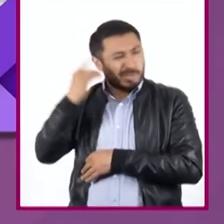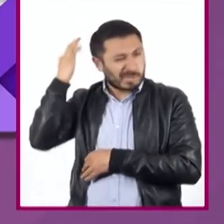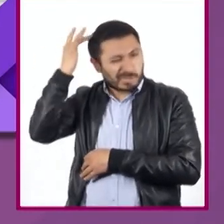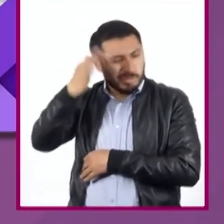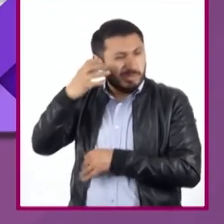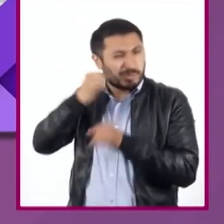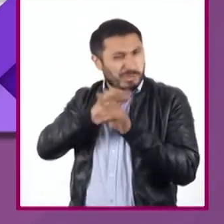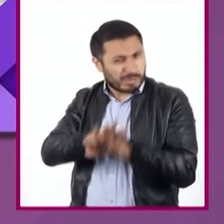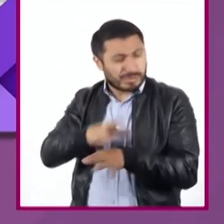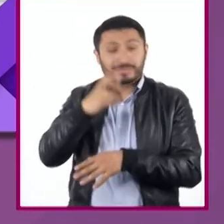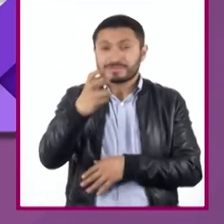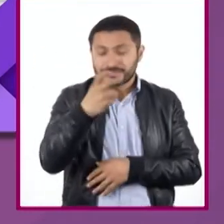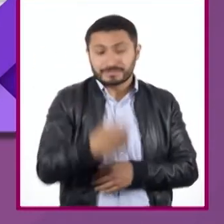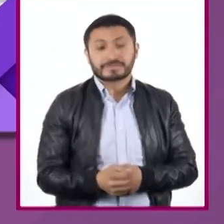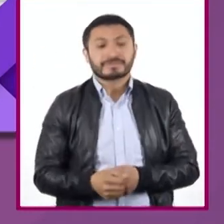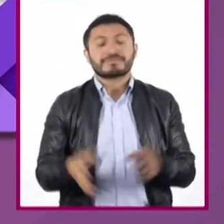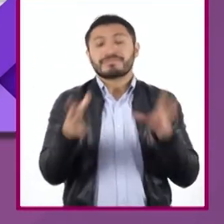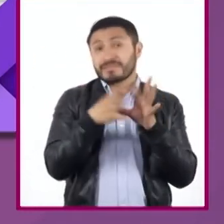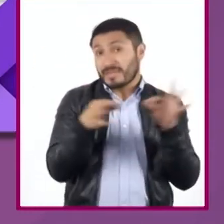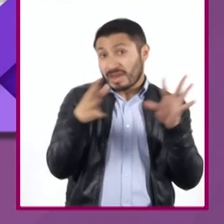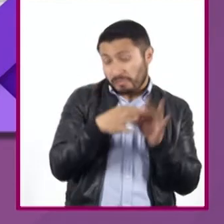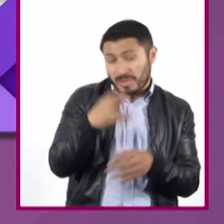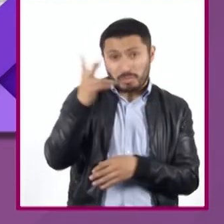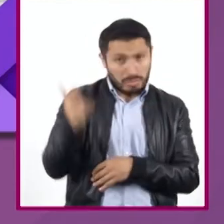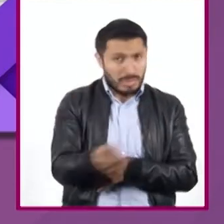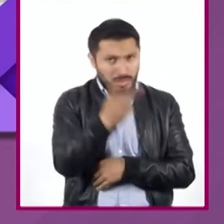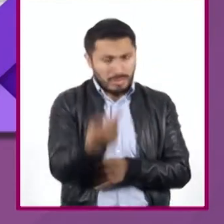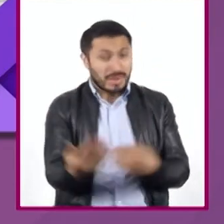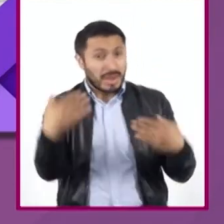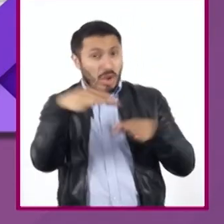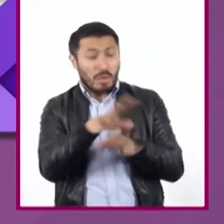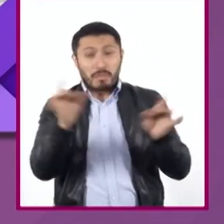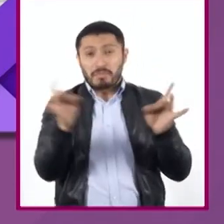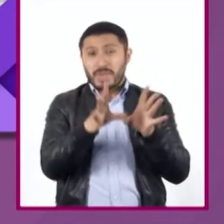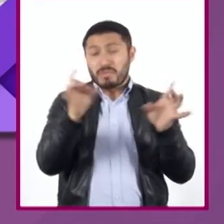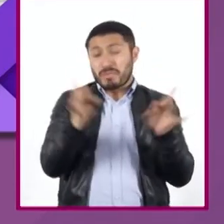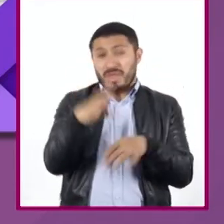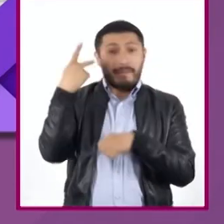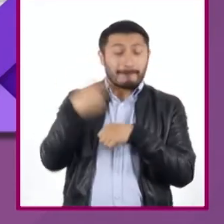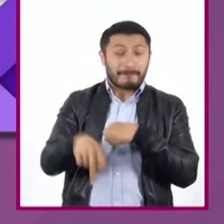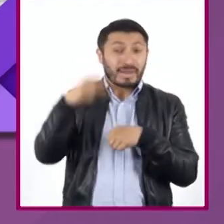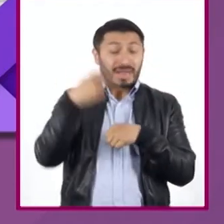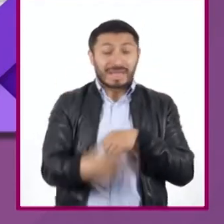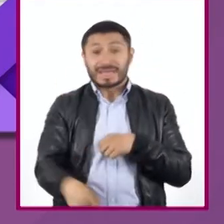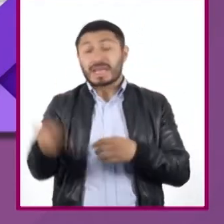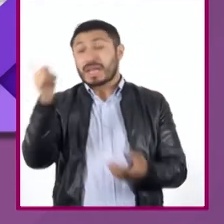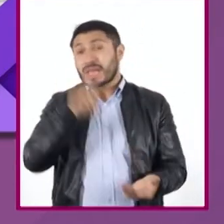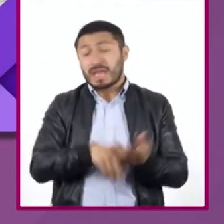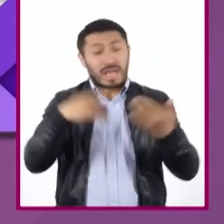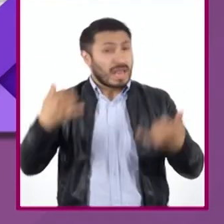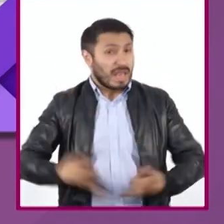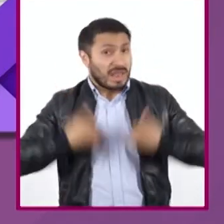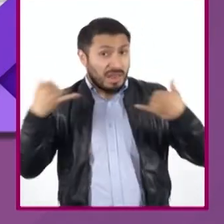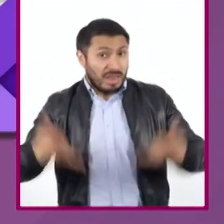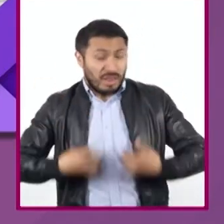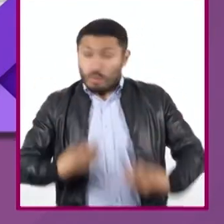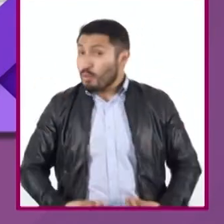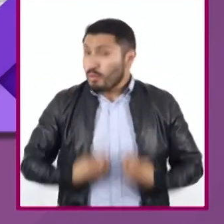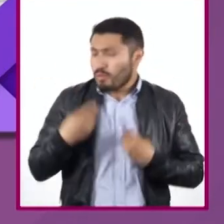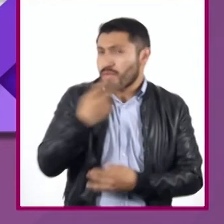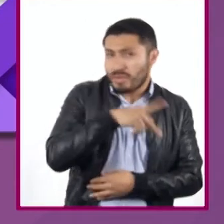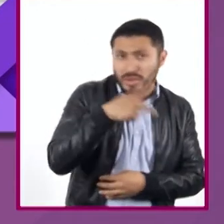La explicación y la pregunta respecto a las situaciones de riesgo que enfrentan las y los adolescentes